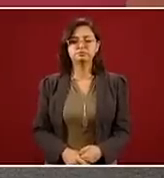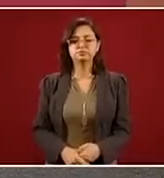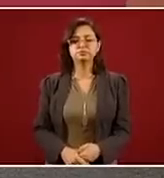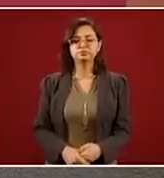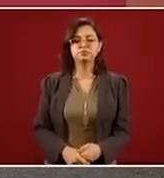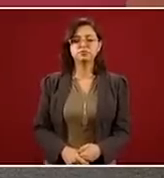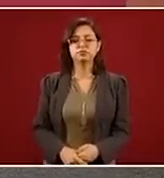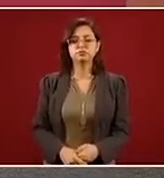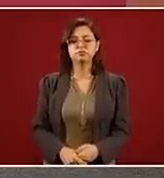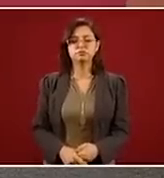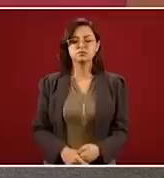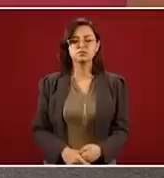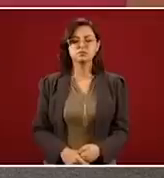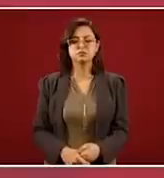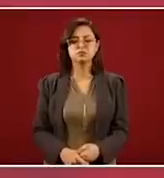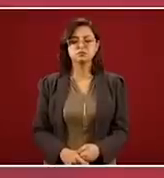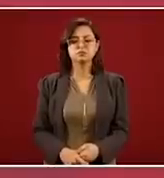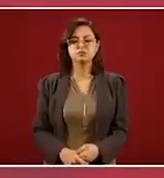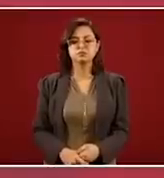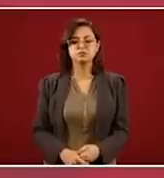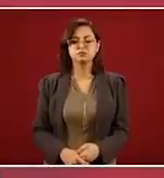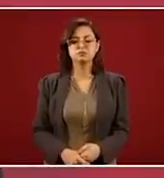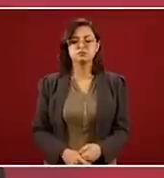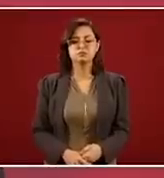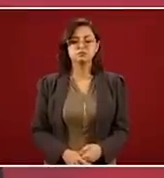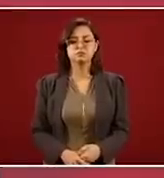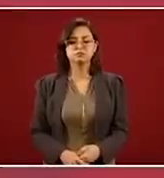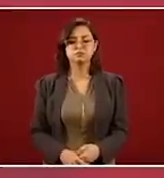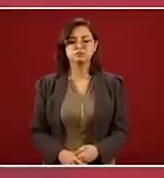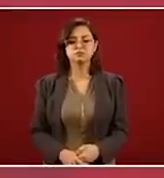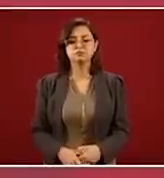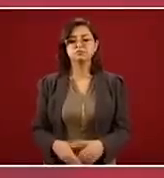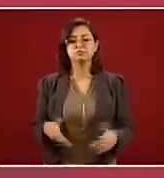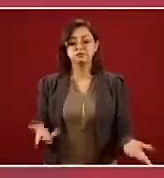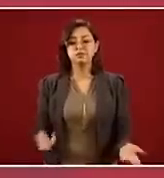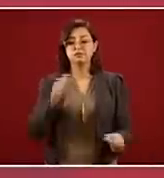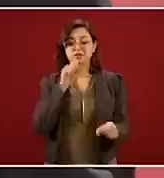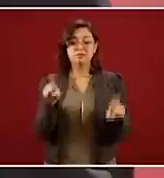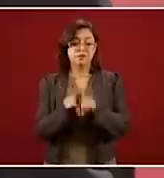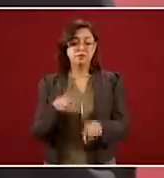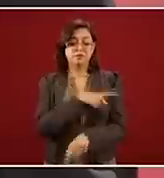Aquí aclaro también que si esta privatización